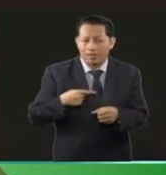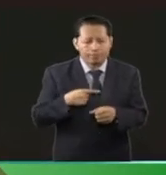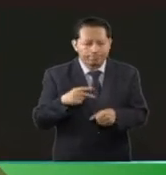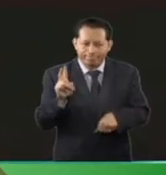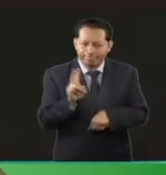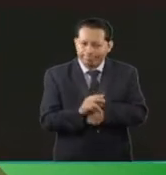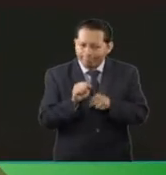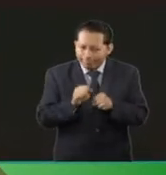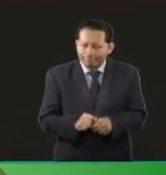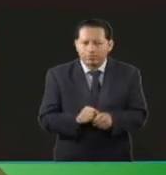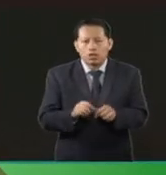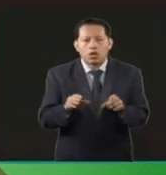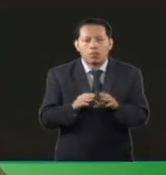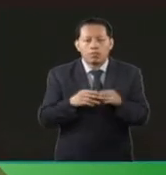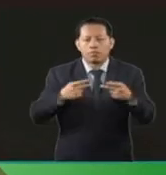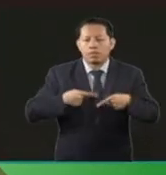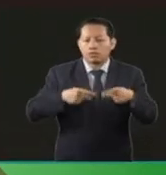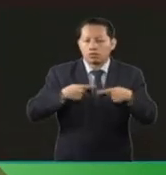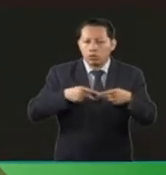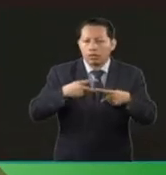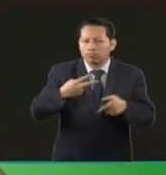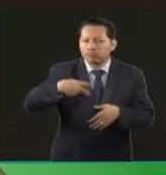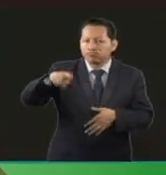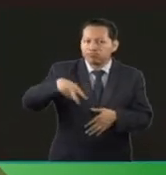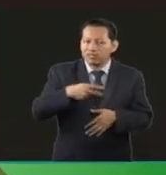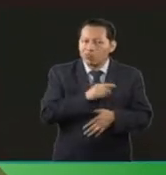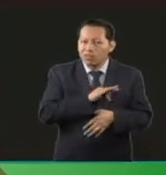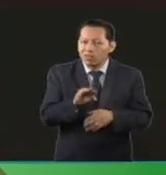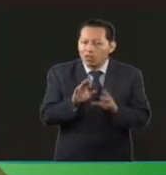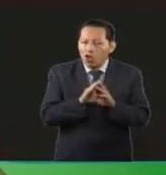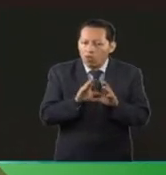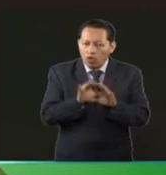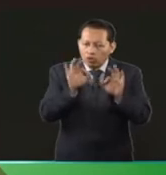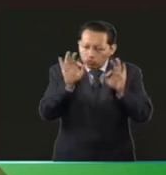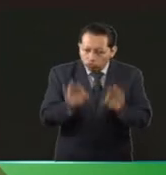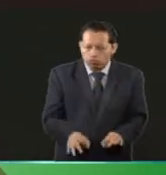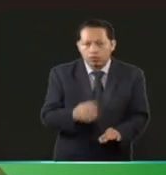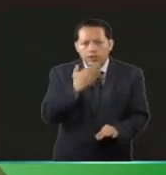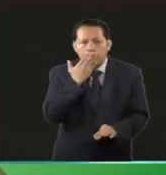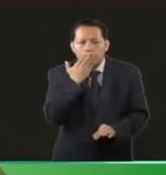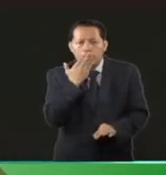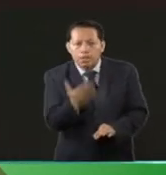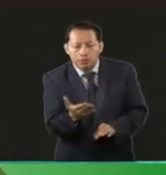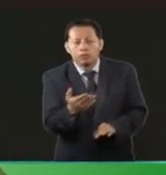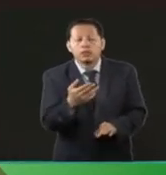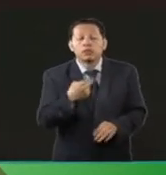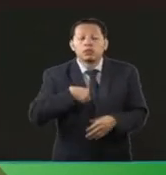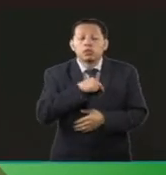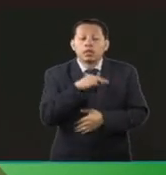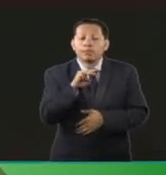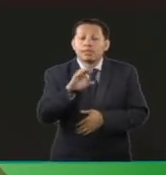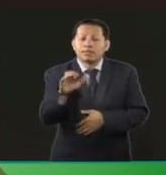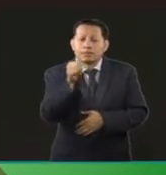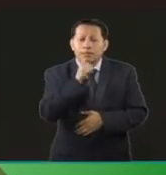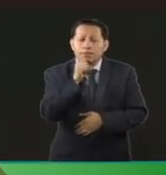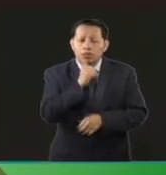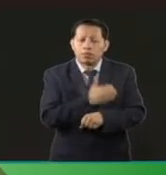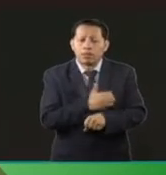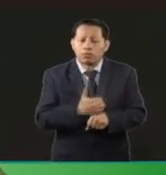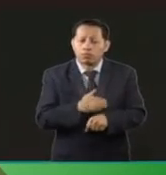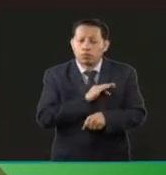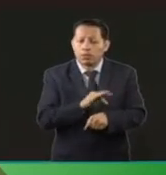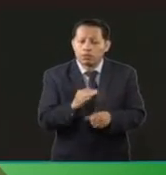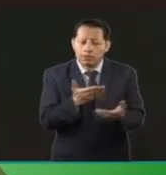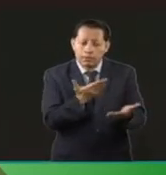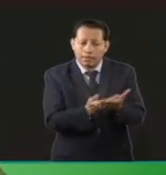que la movilidad de los ciudadanos se realice de manera efectiva en movimiento ciudadano sí acompañaremos la